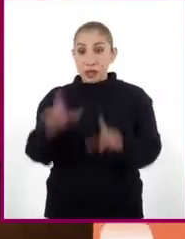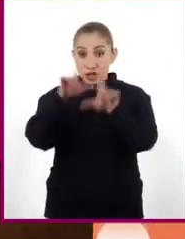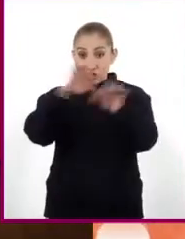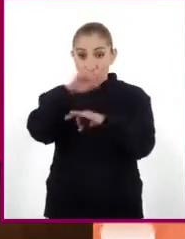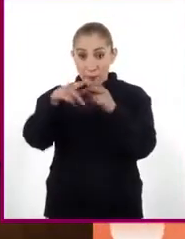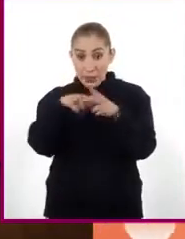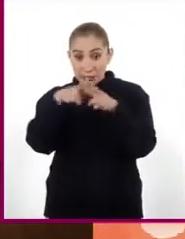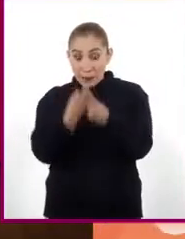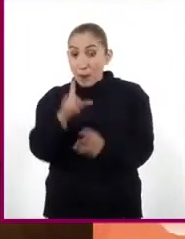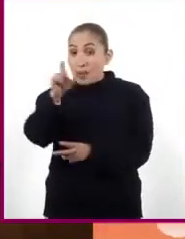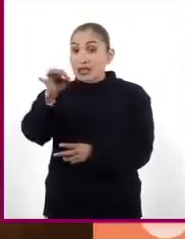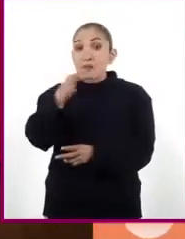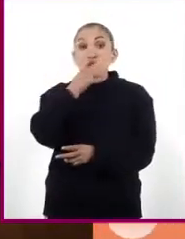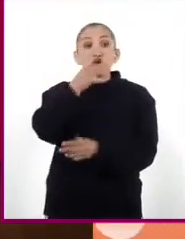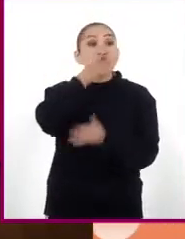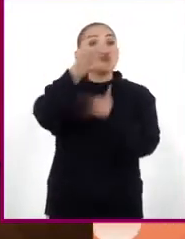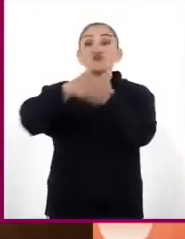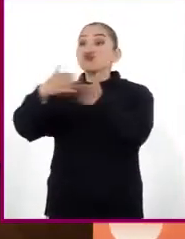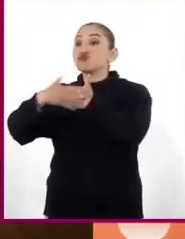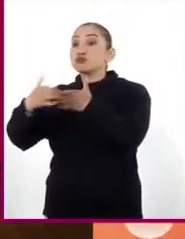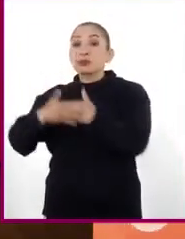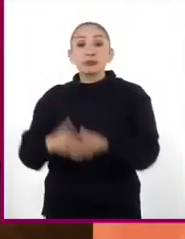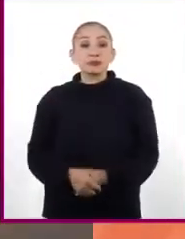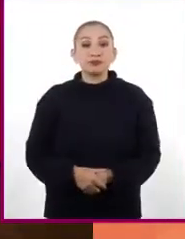Todos empezamos en 20 minutos.